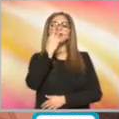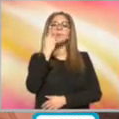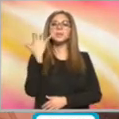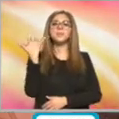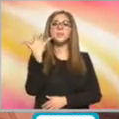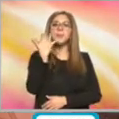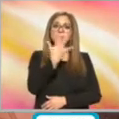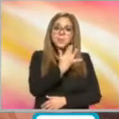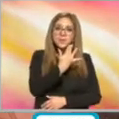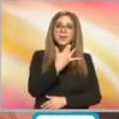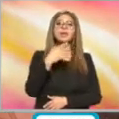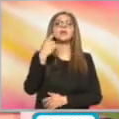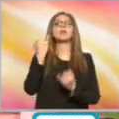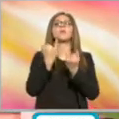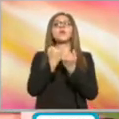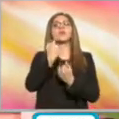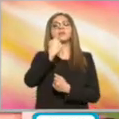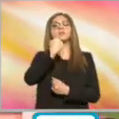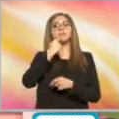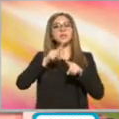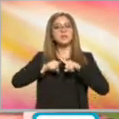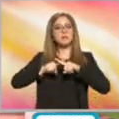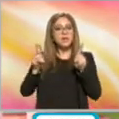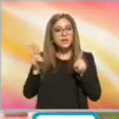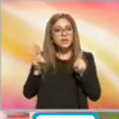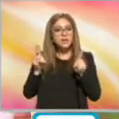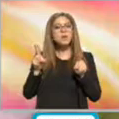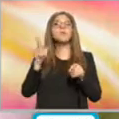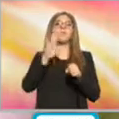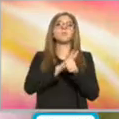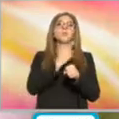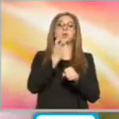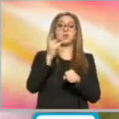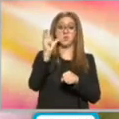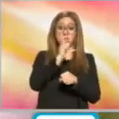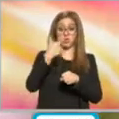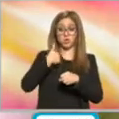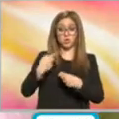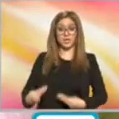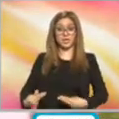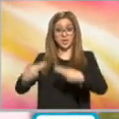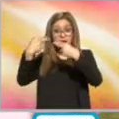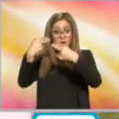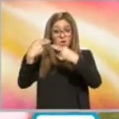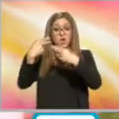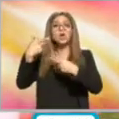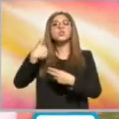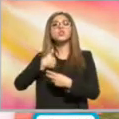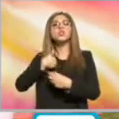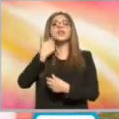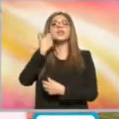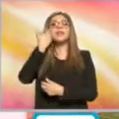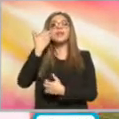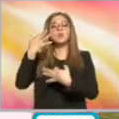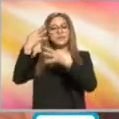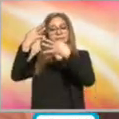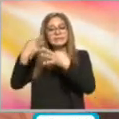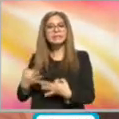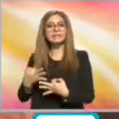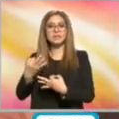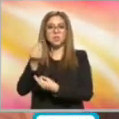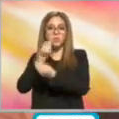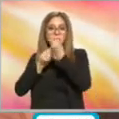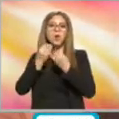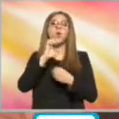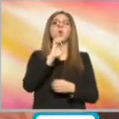diferente, y entonces ahí es donde nosotros tenemos que ver si competimos por precio o por calidad. ¿Qué es lo que